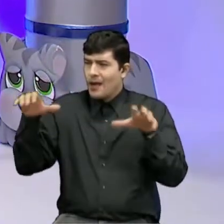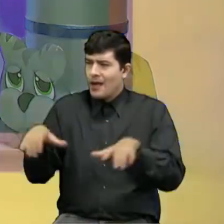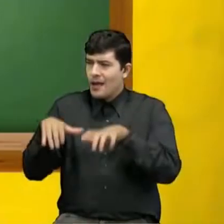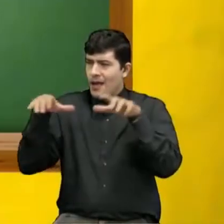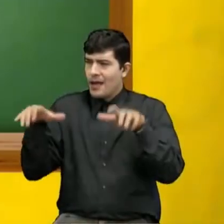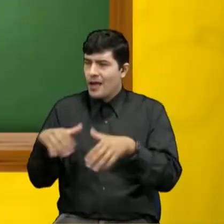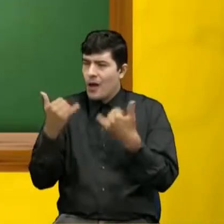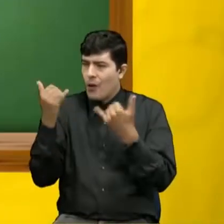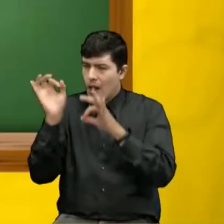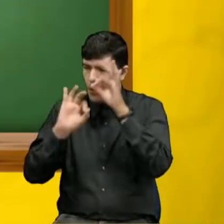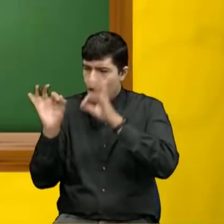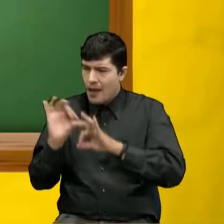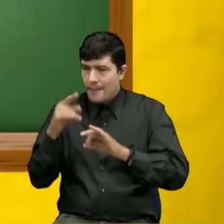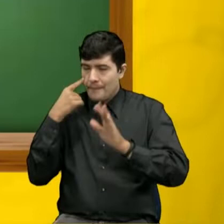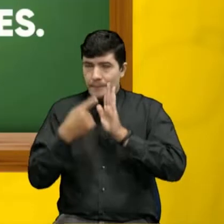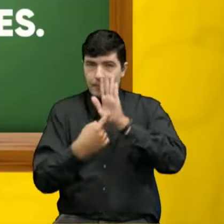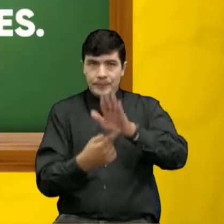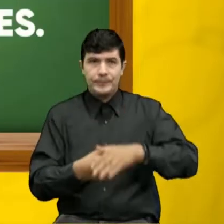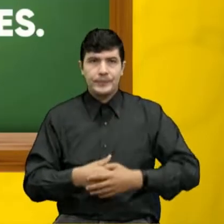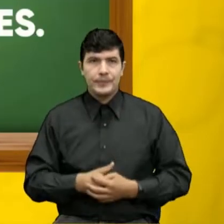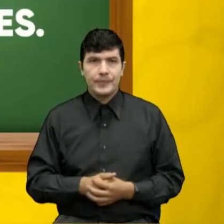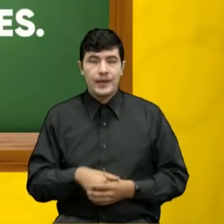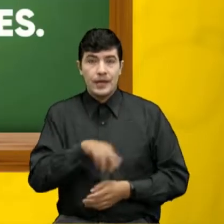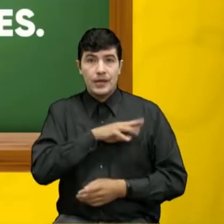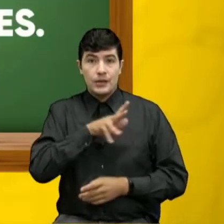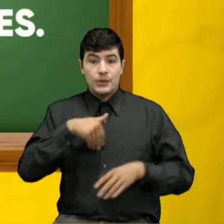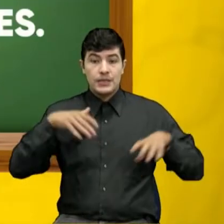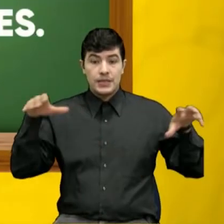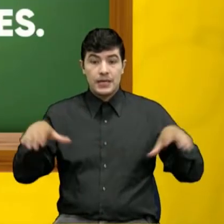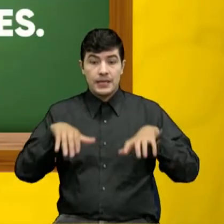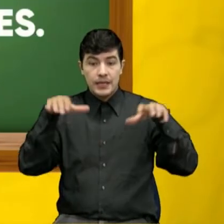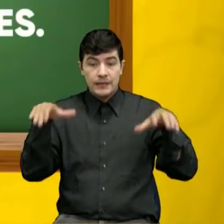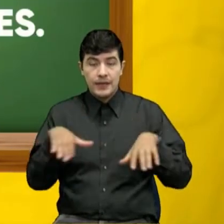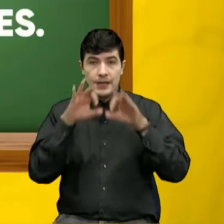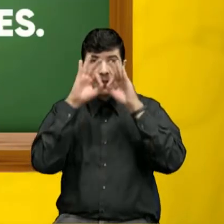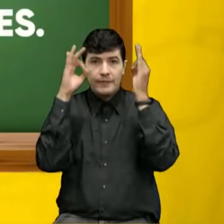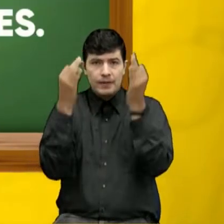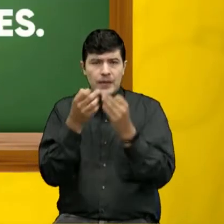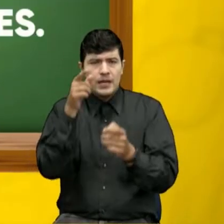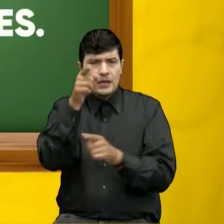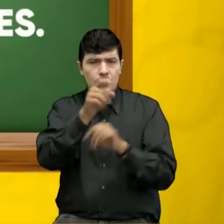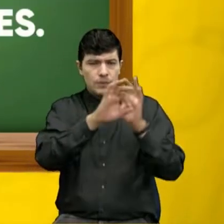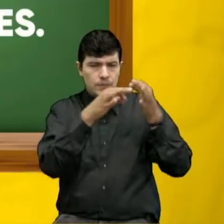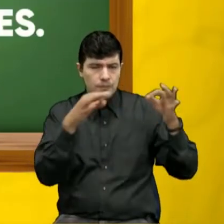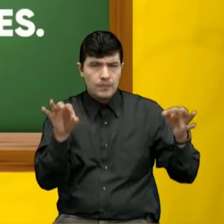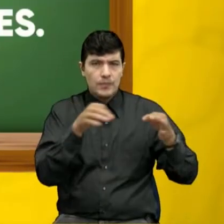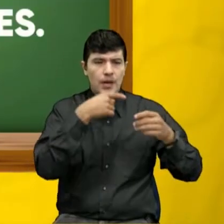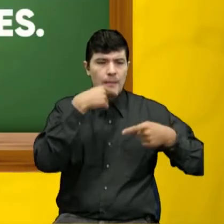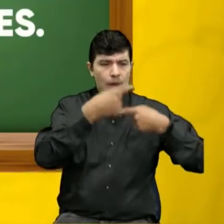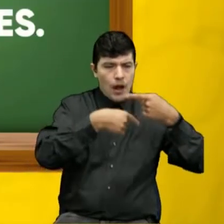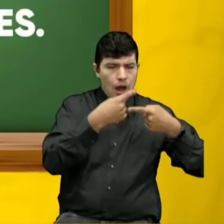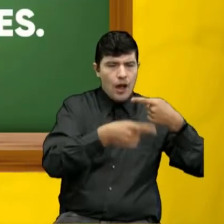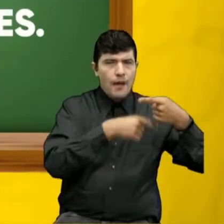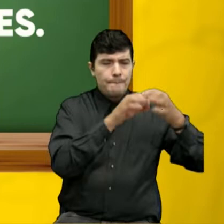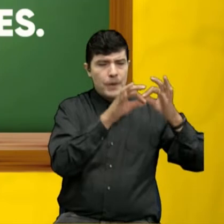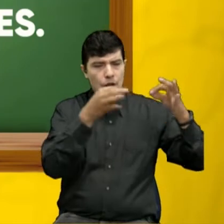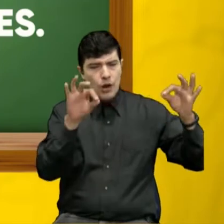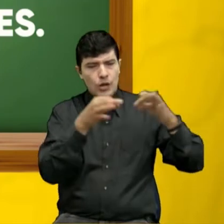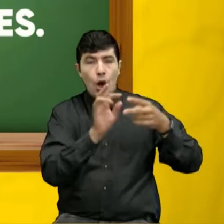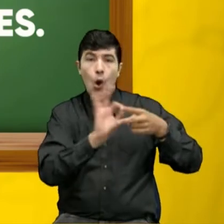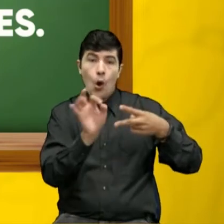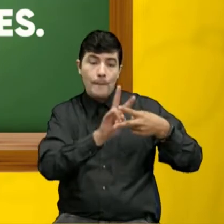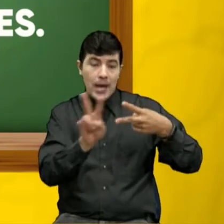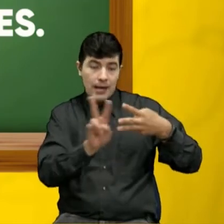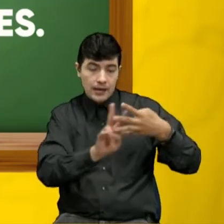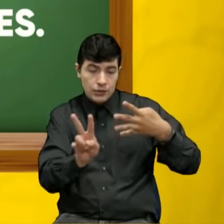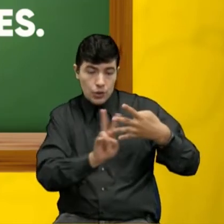tenemos organizada para ellos? Dice. Nuestra actividad familiar, escribe un mensaje, ya sea en prosa o en verso, que tenga como tema central